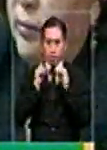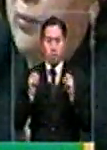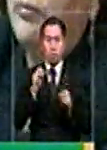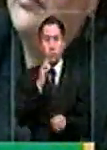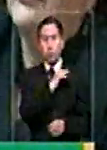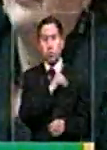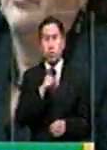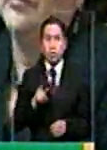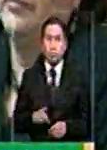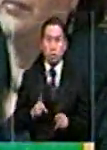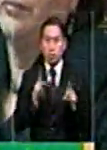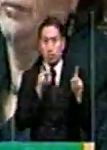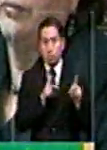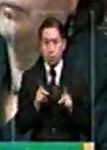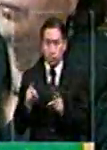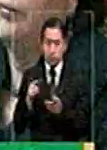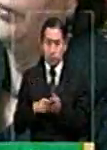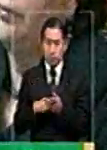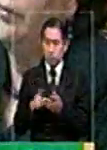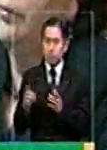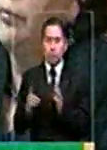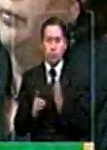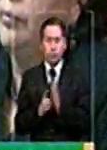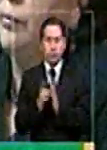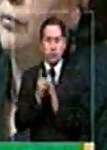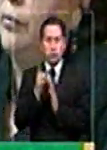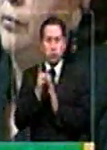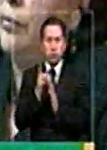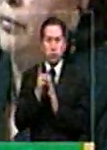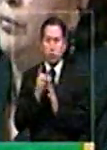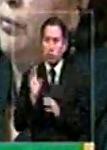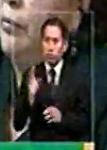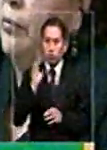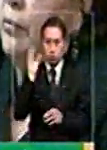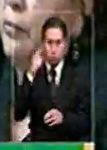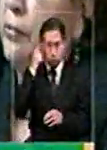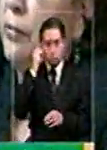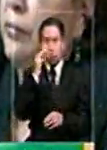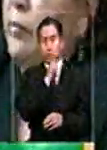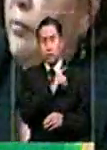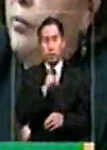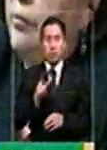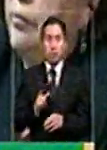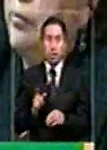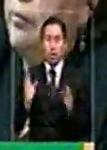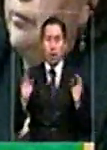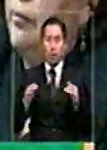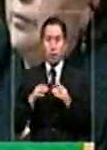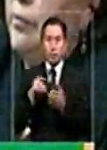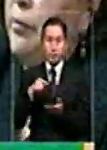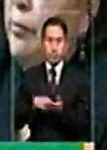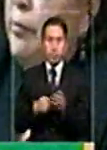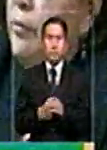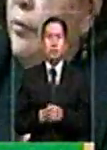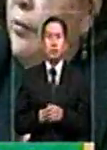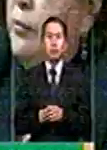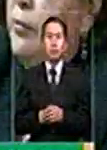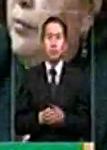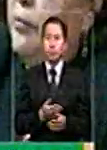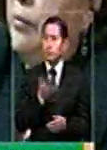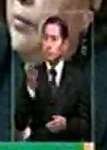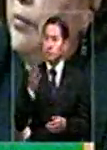Municipal de Planificación para el Desarrollo del Gobierno Autónomo Municipal de La Paz, dirigida